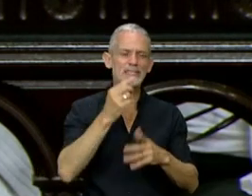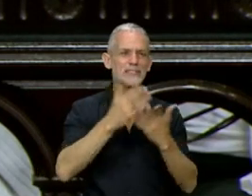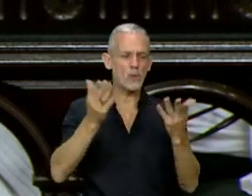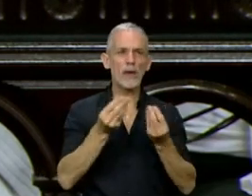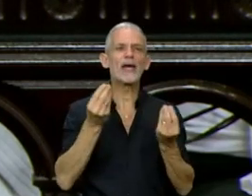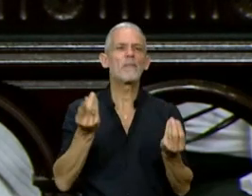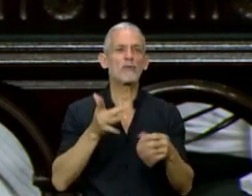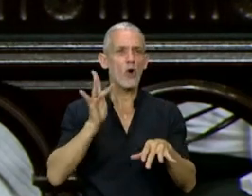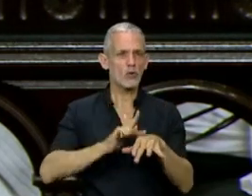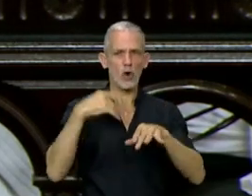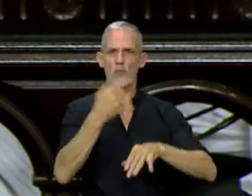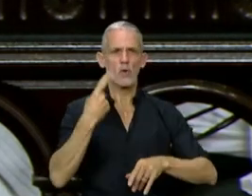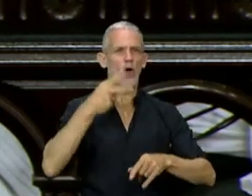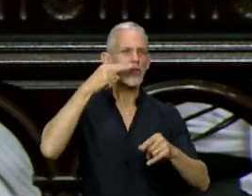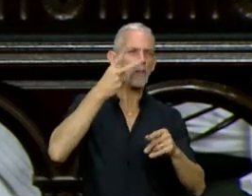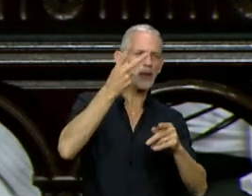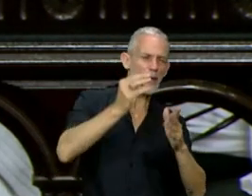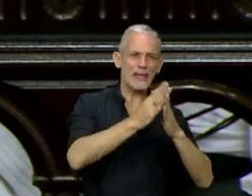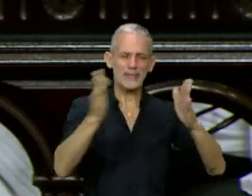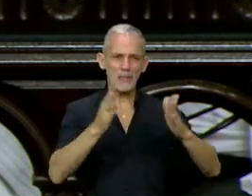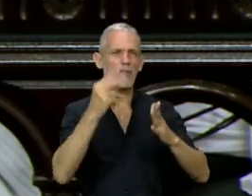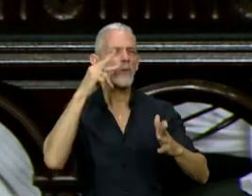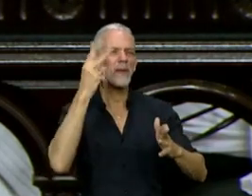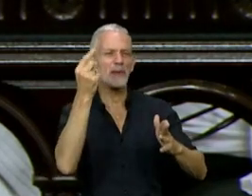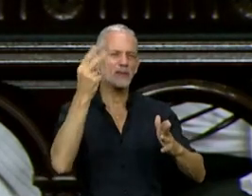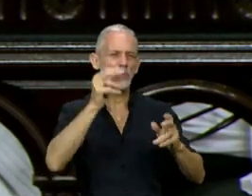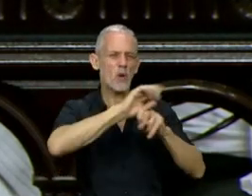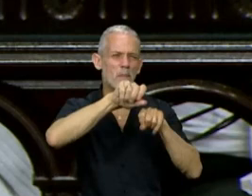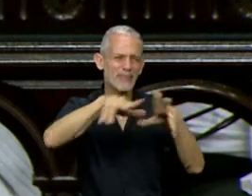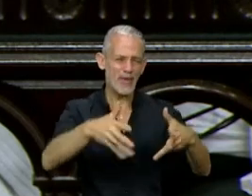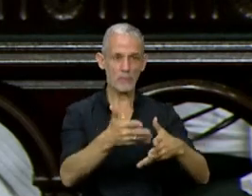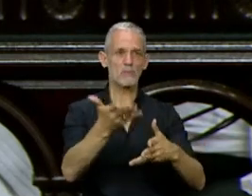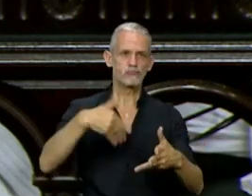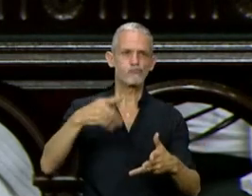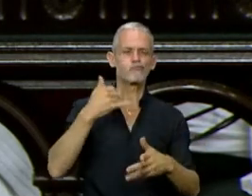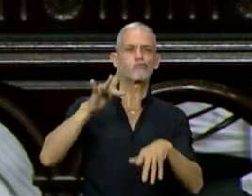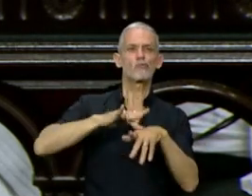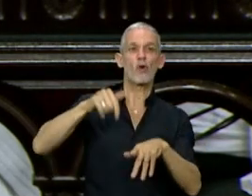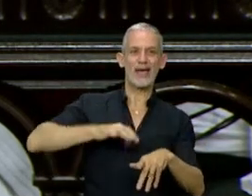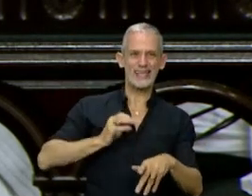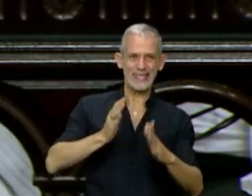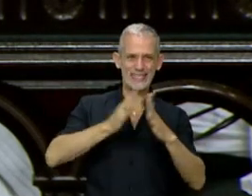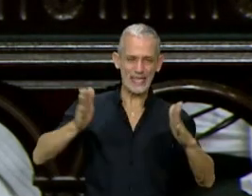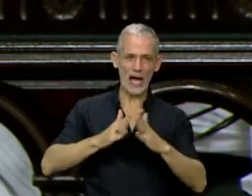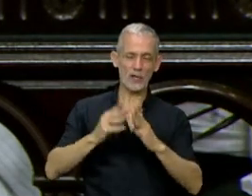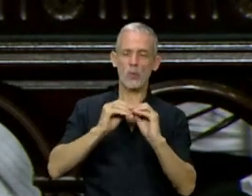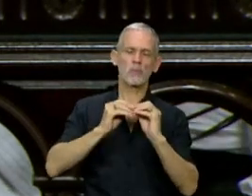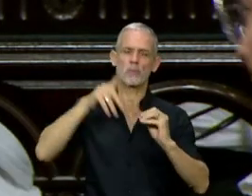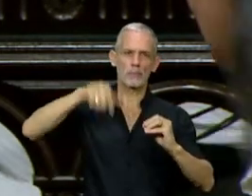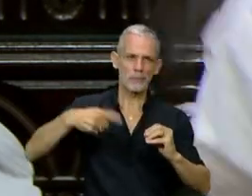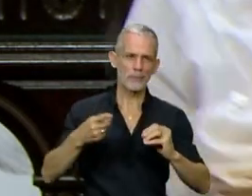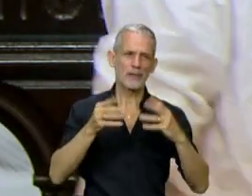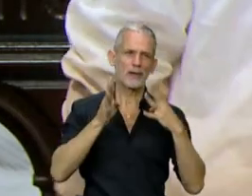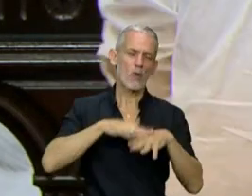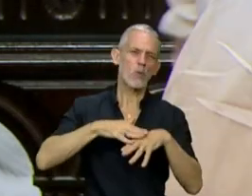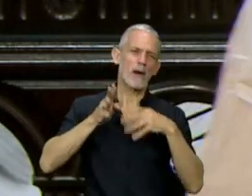que nos tocó vivir entre el 2020 y el 2021 con la pandemia, lo que nos ha tocado vivir este año con las consecuencias de la guerra,